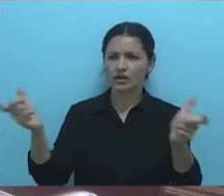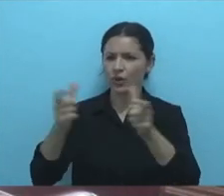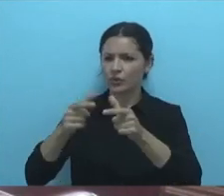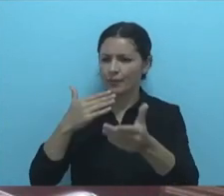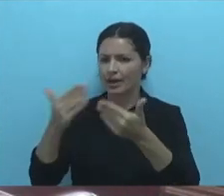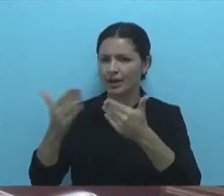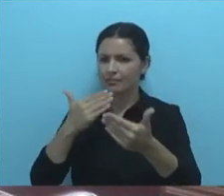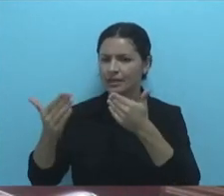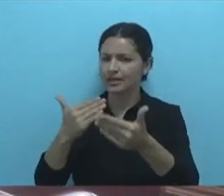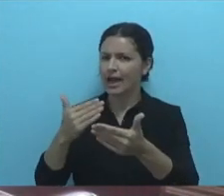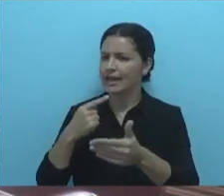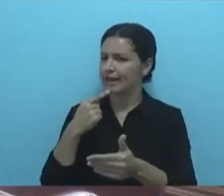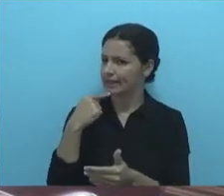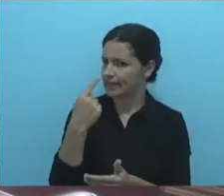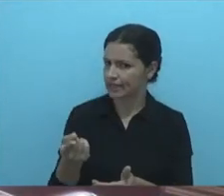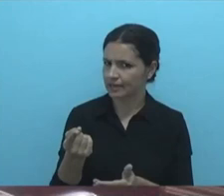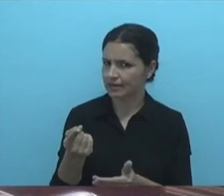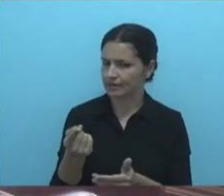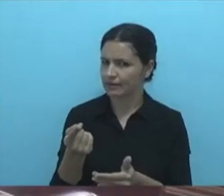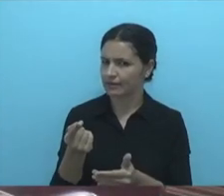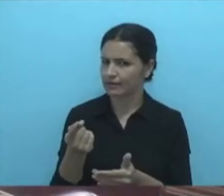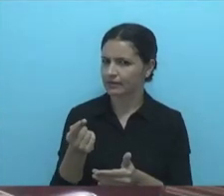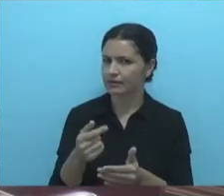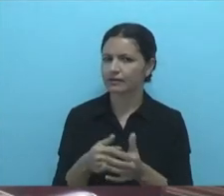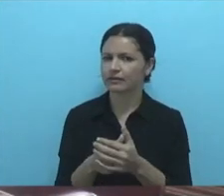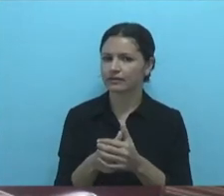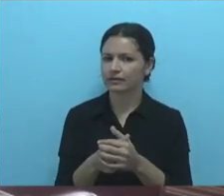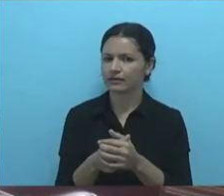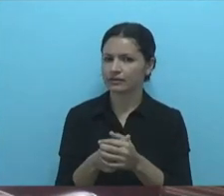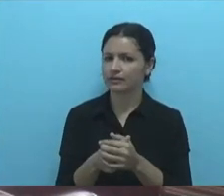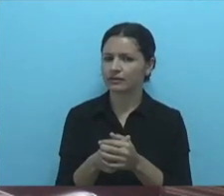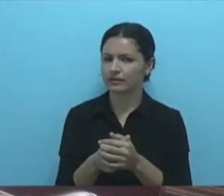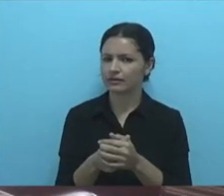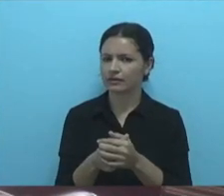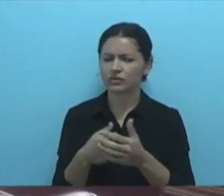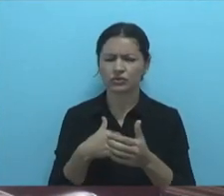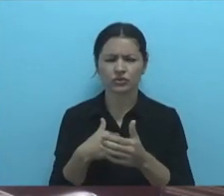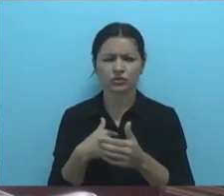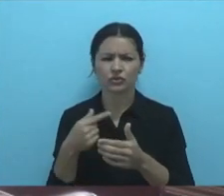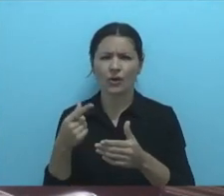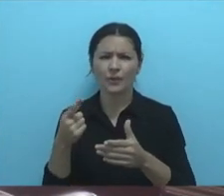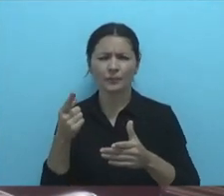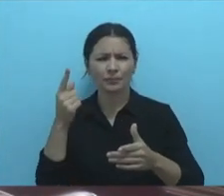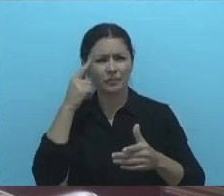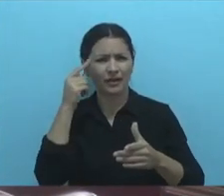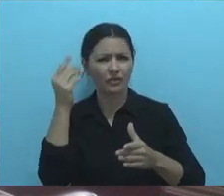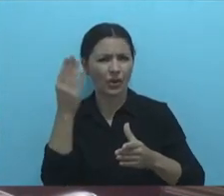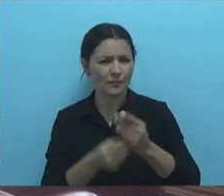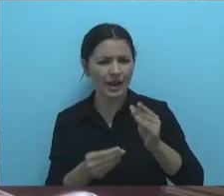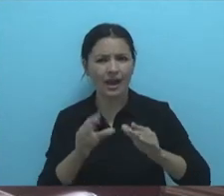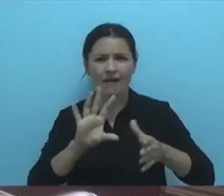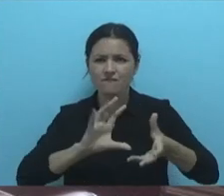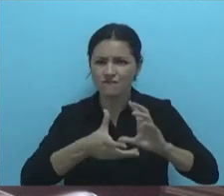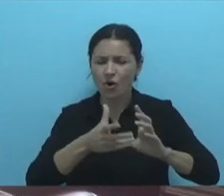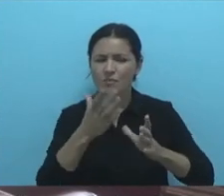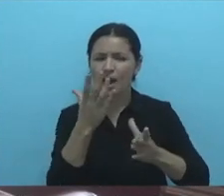su compañera de bloque de plantear mi disconformidad con la forma en que estaba manejando la